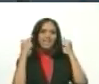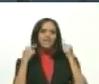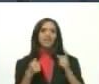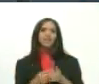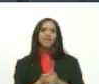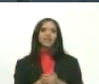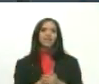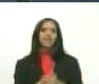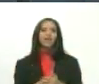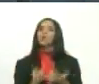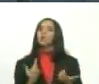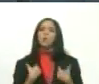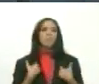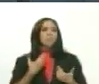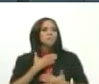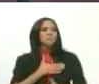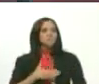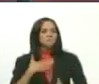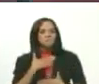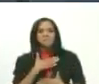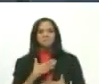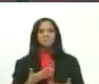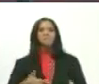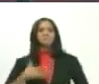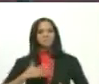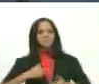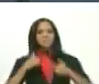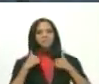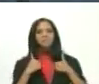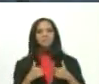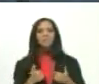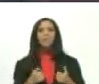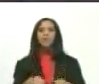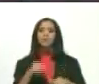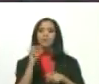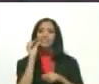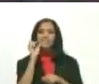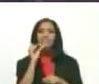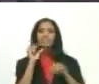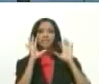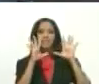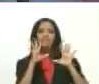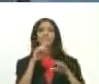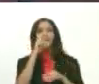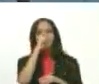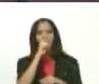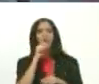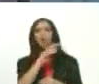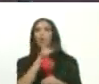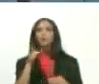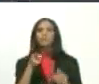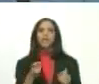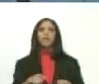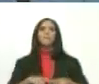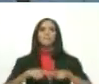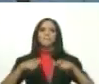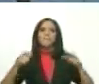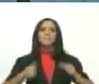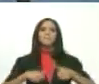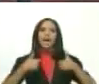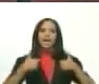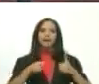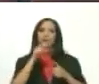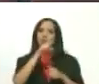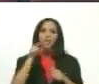mayor satisfacción, porque en estos casi 10 años ustedes han sido cada vez más, y ustedes